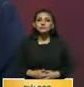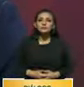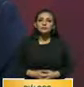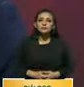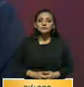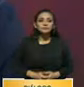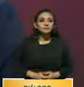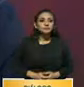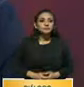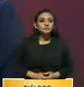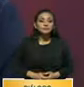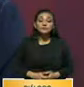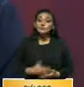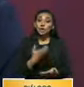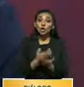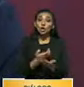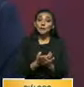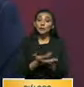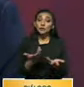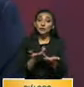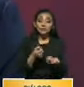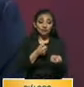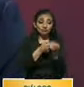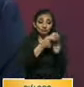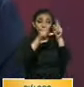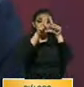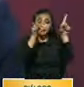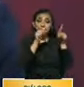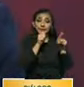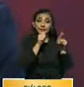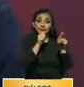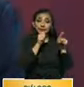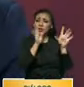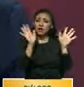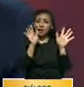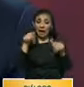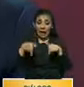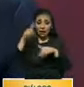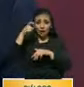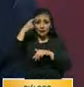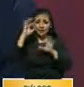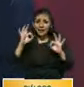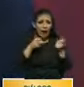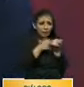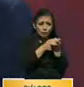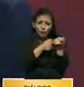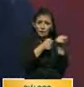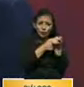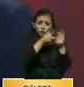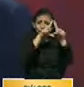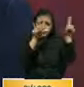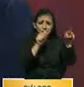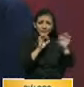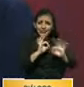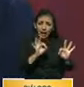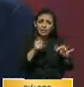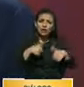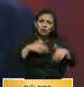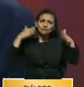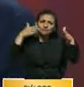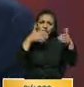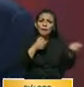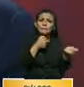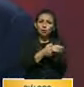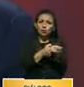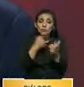que descuida el apoyo a la empresa privada. No conozco país en el mundo en donde la riqueza no sea